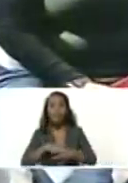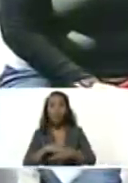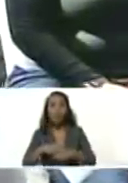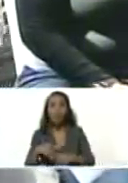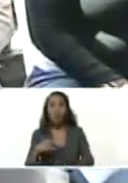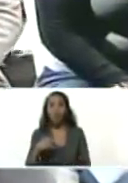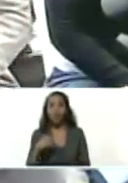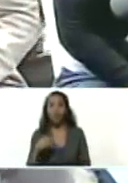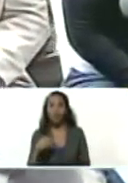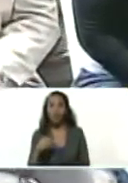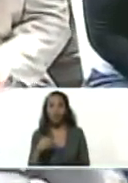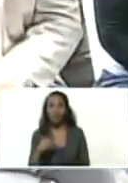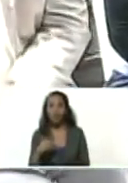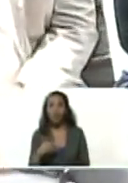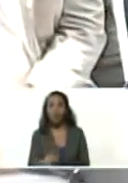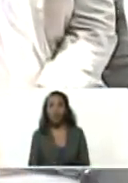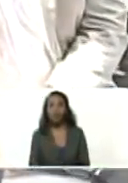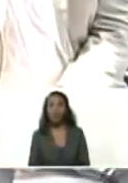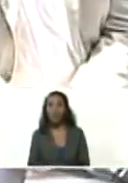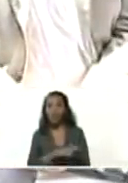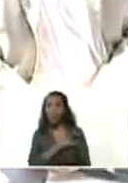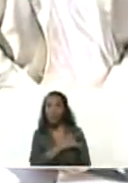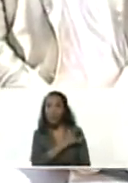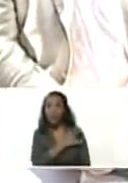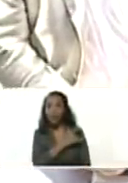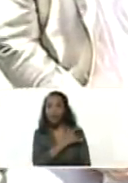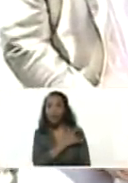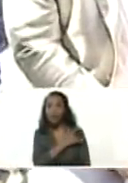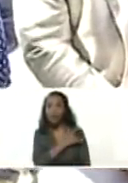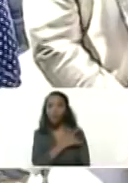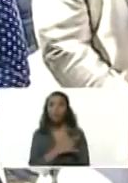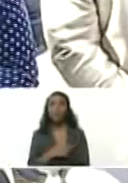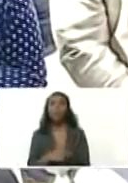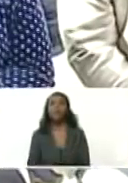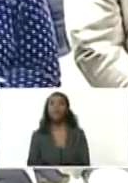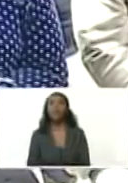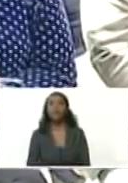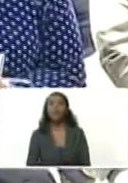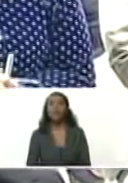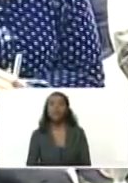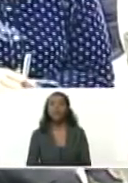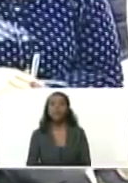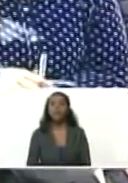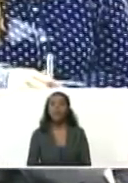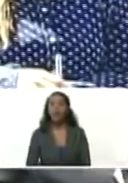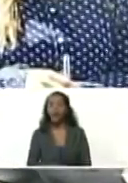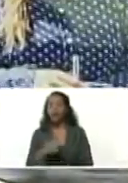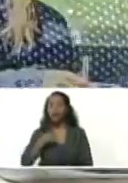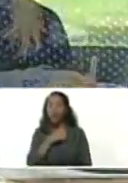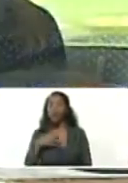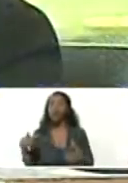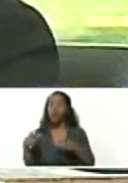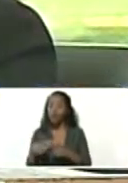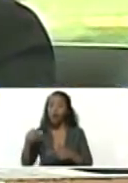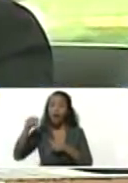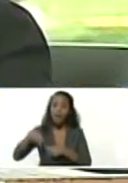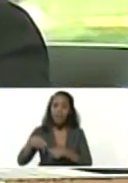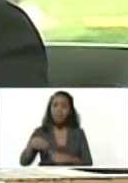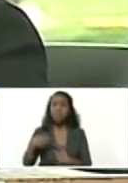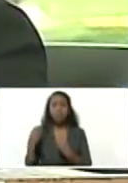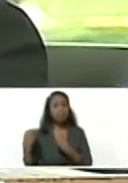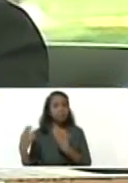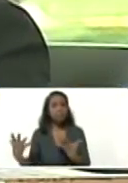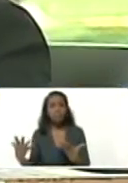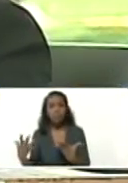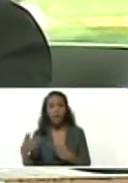por allí con el tema de la primera universidad o la creación de la primera universidad. Estamos reunidos aquí, presidente,